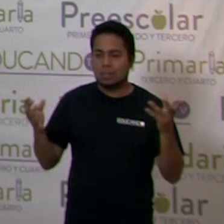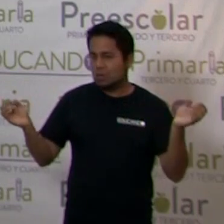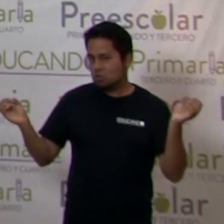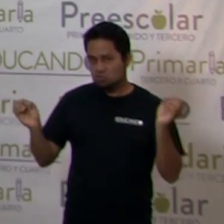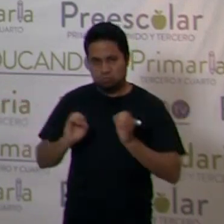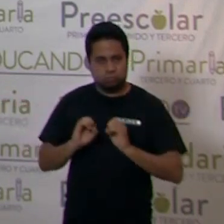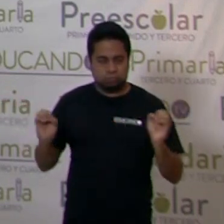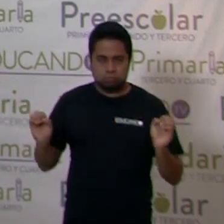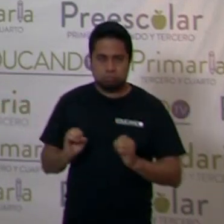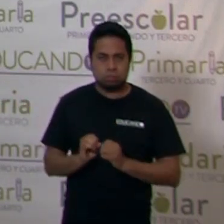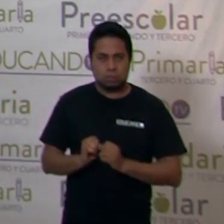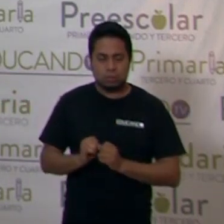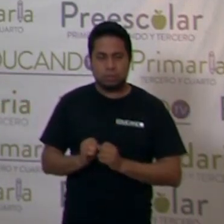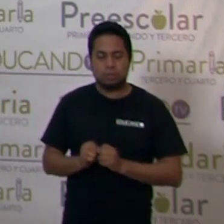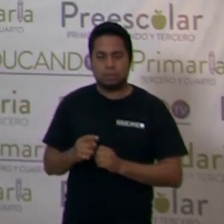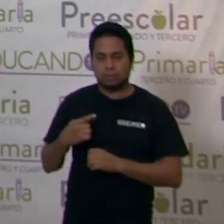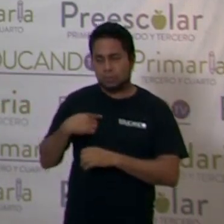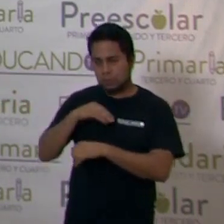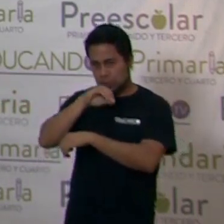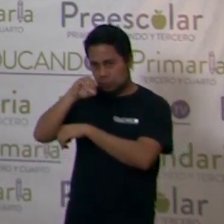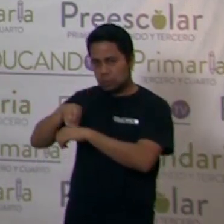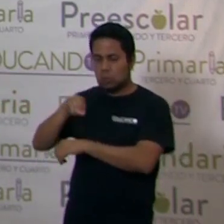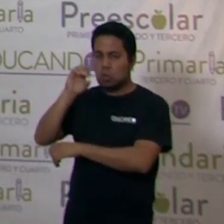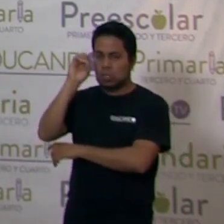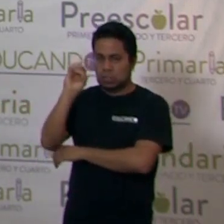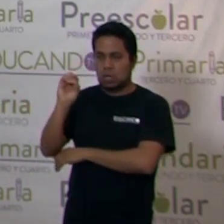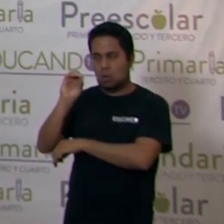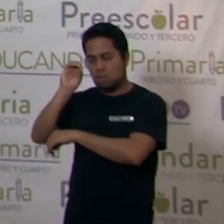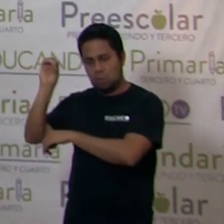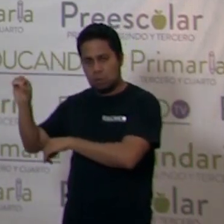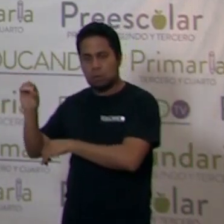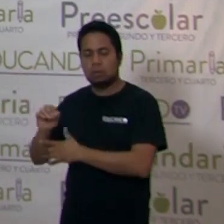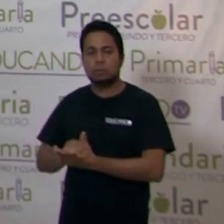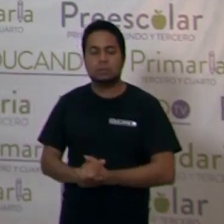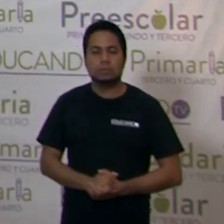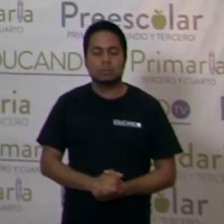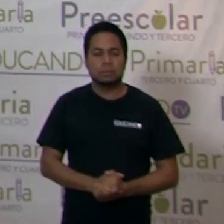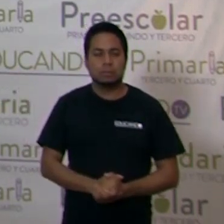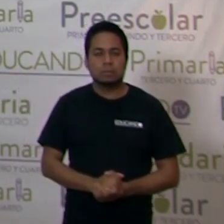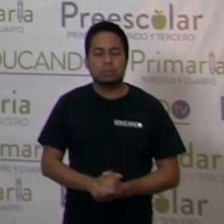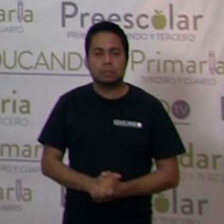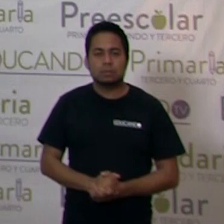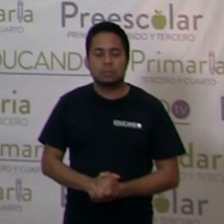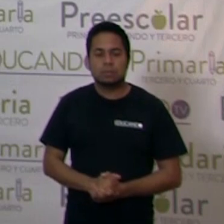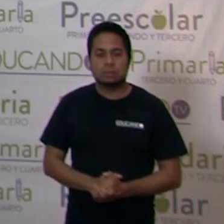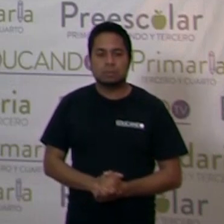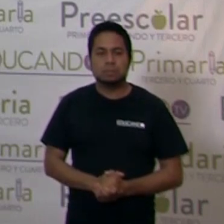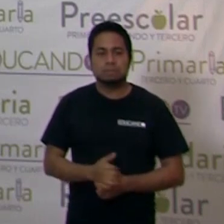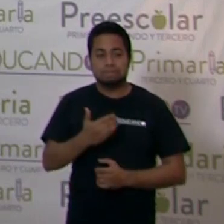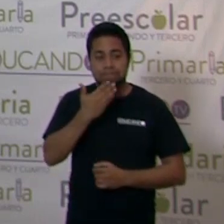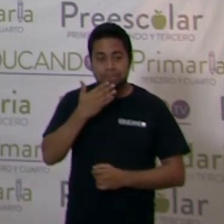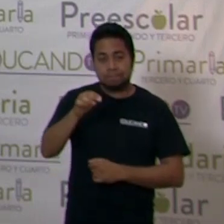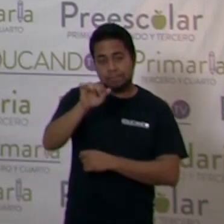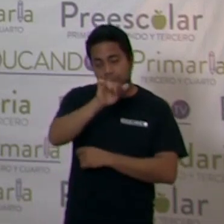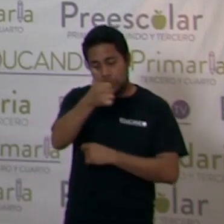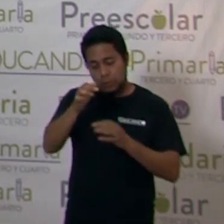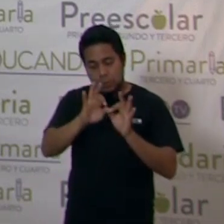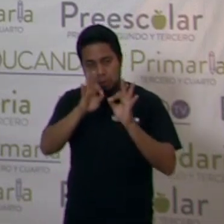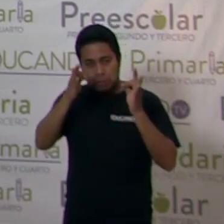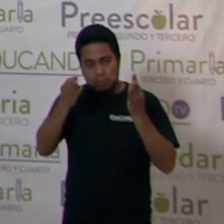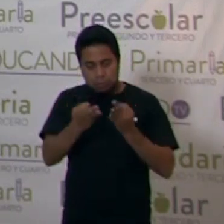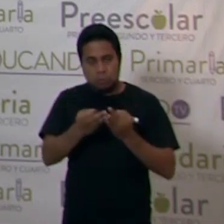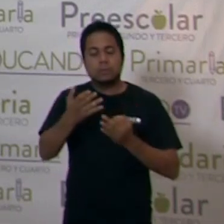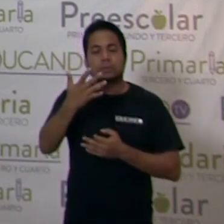ninguno le ponemos cero Bueno ahora vamos a ver otra figura que ya tiene